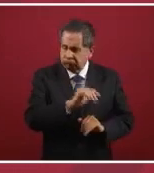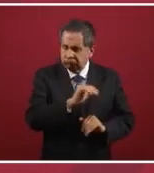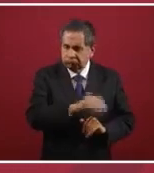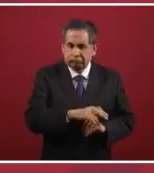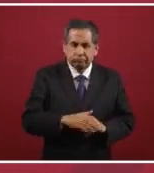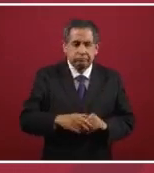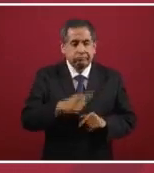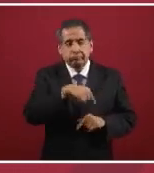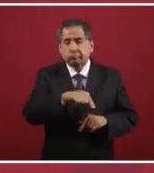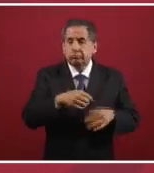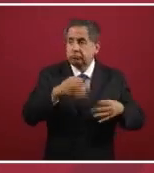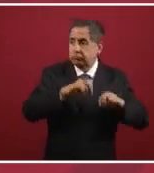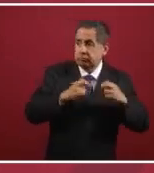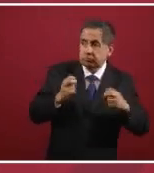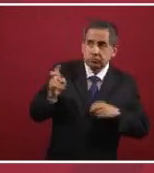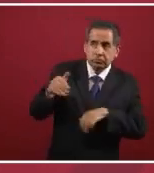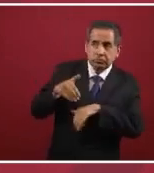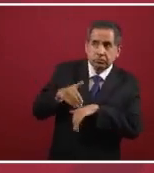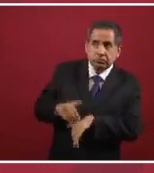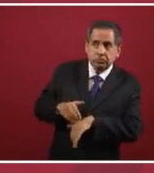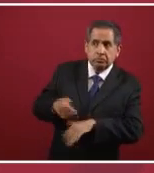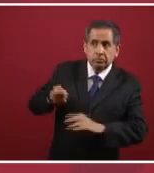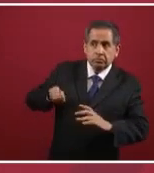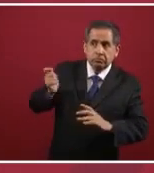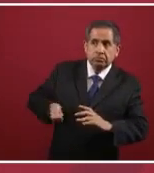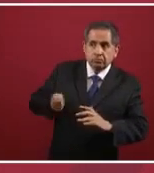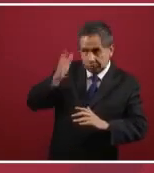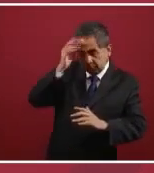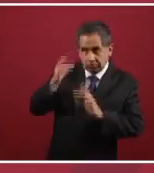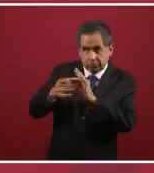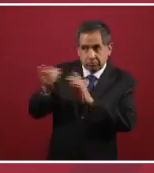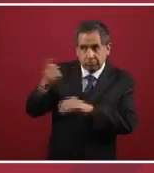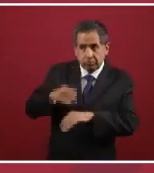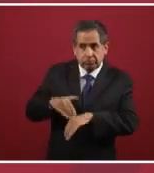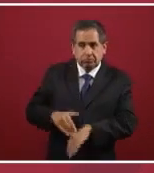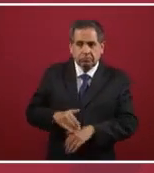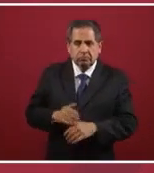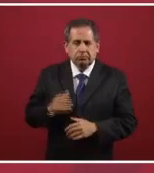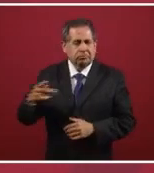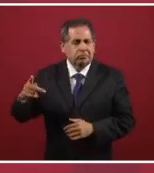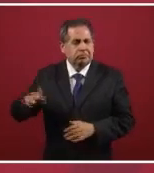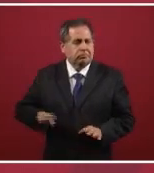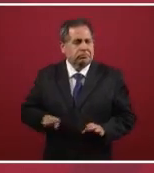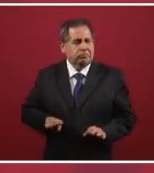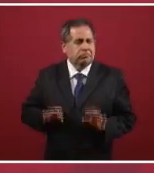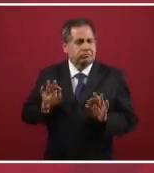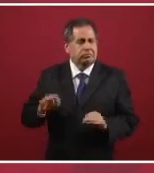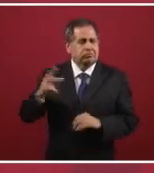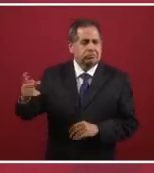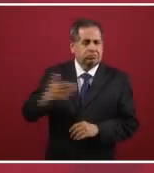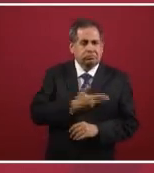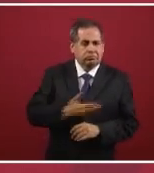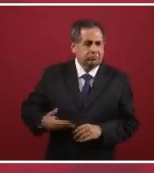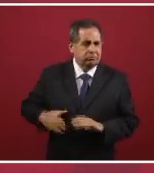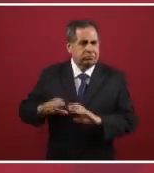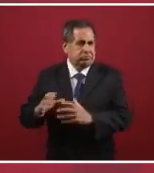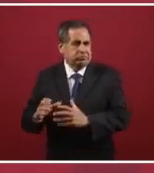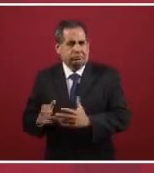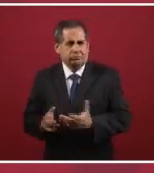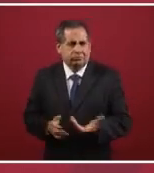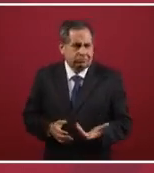para que resolvieran de acuerdo al interés del